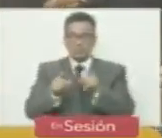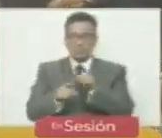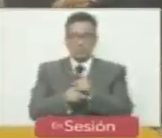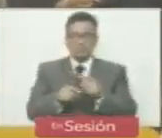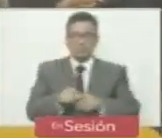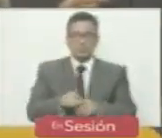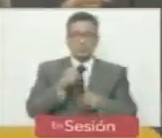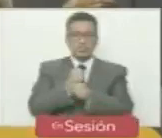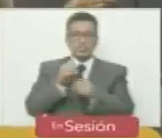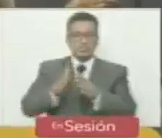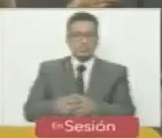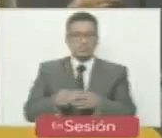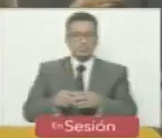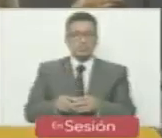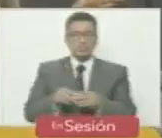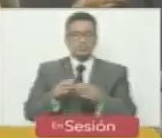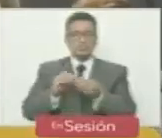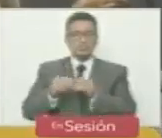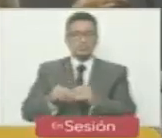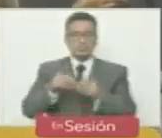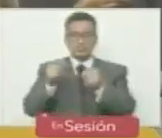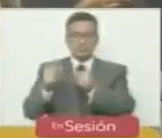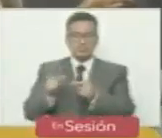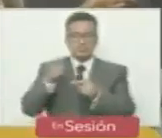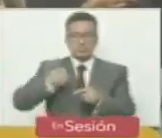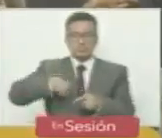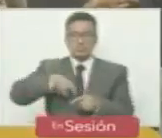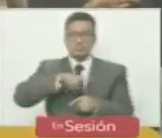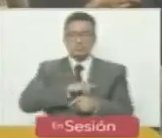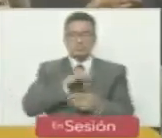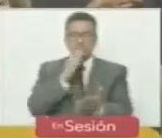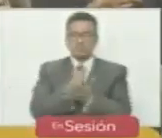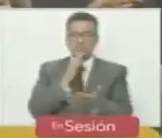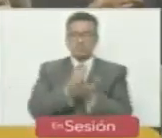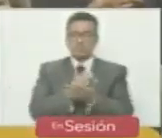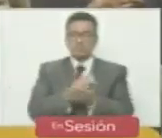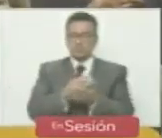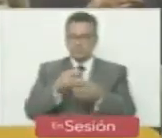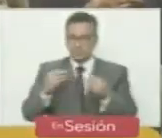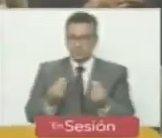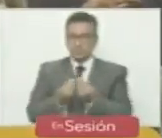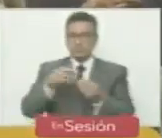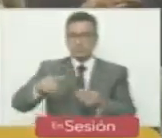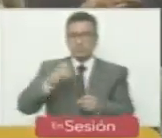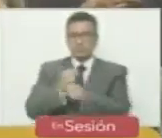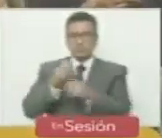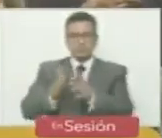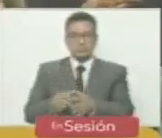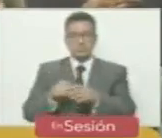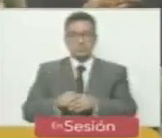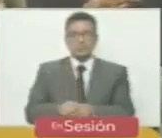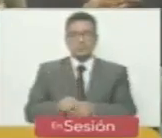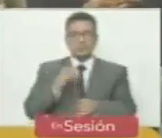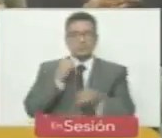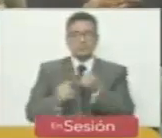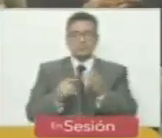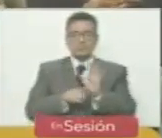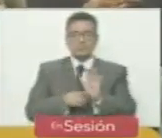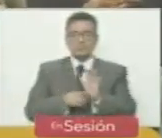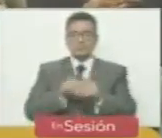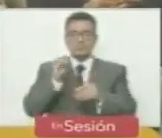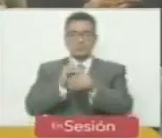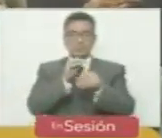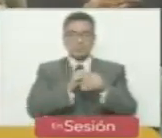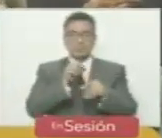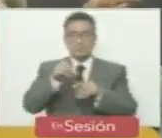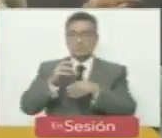del trabajador, el trabajo y el capital, nosotros siempre estaremos del lado del trabajador. Para terminar, hay un llamado